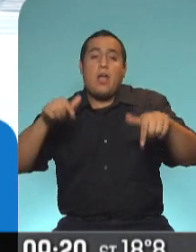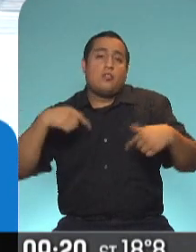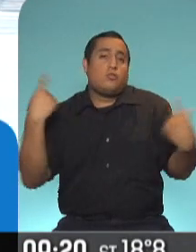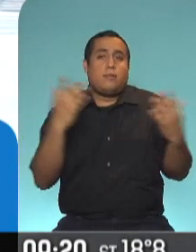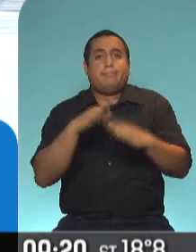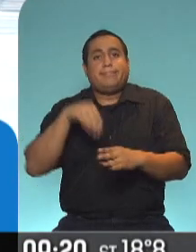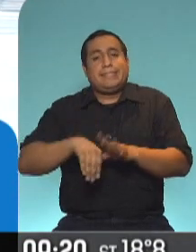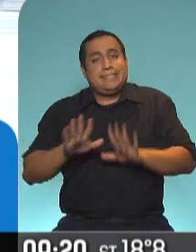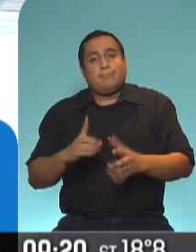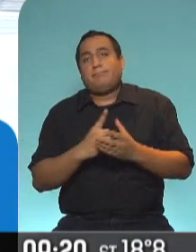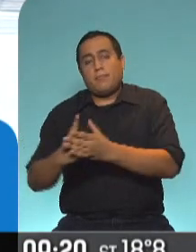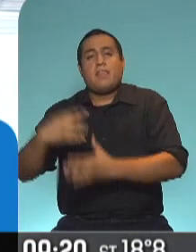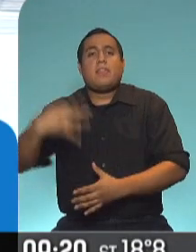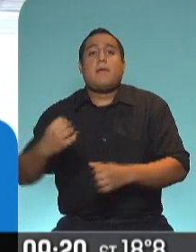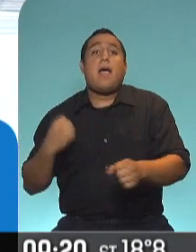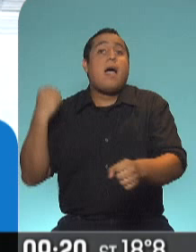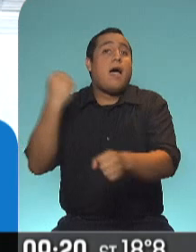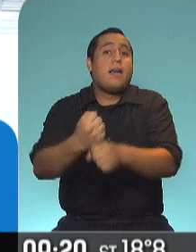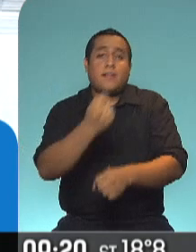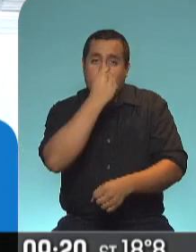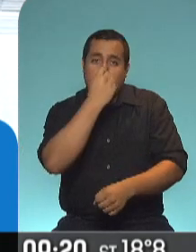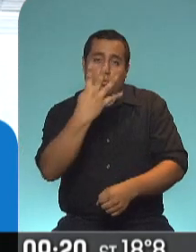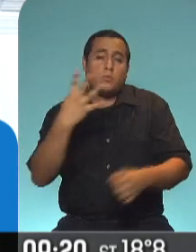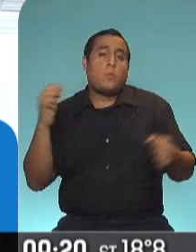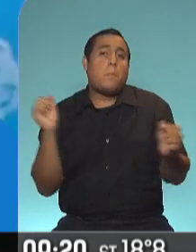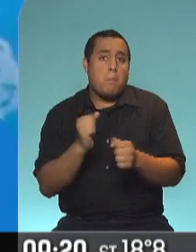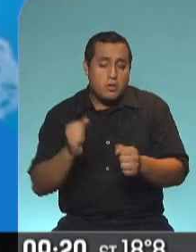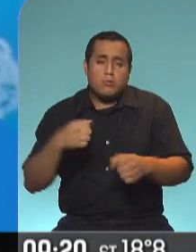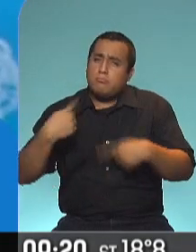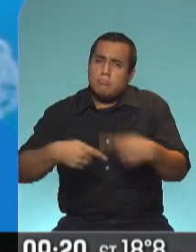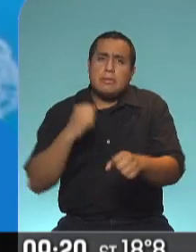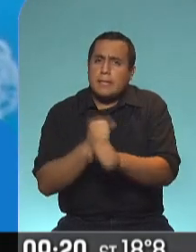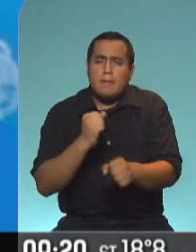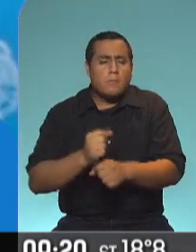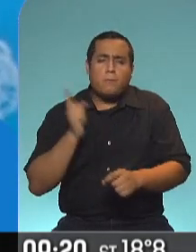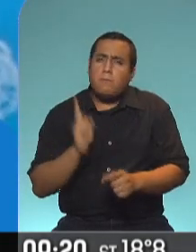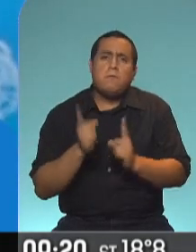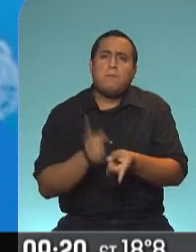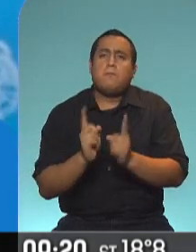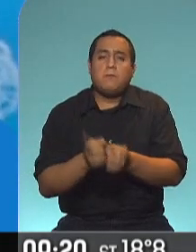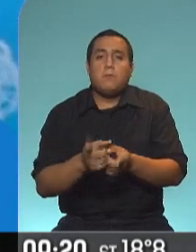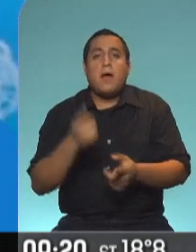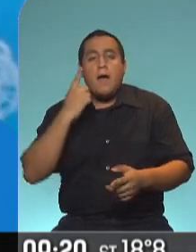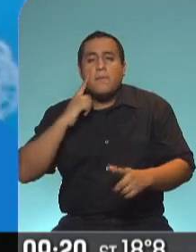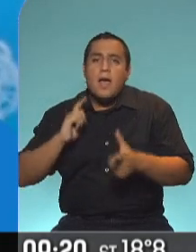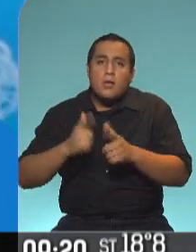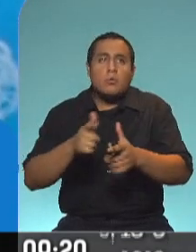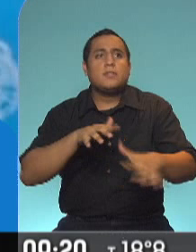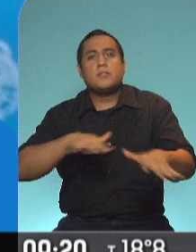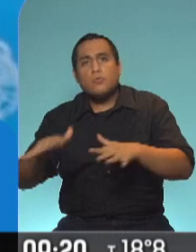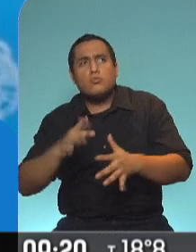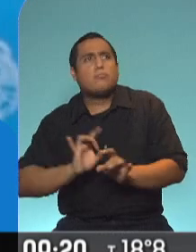obligatorio en esta etapa hasta el 24 de mayo seguimos trabajando permanentemente para actualizar la situación epidemiológica